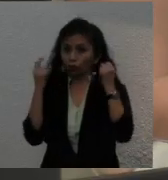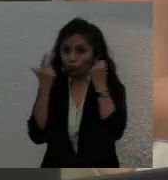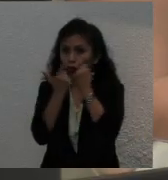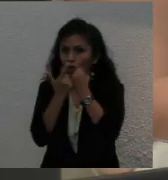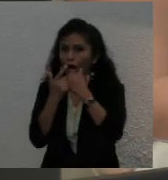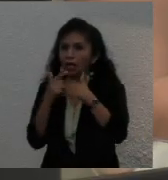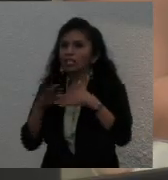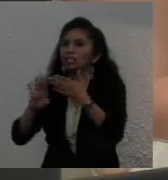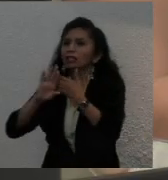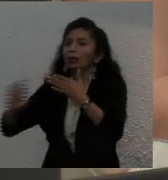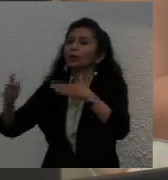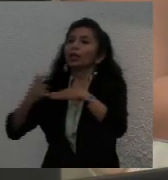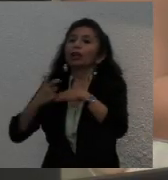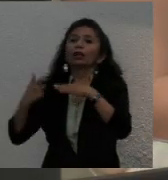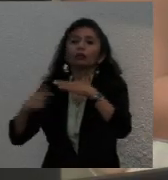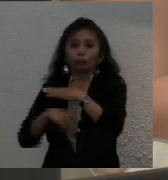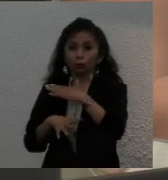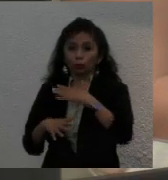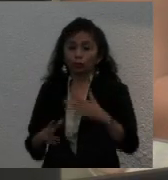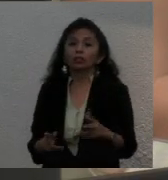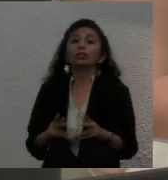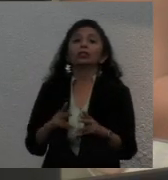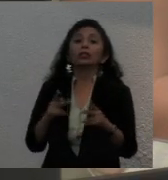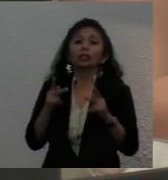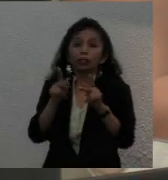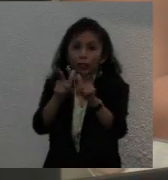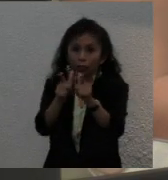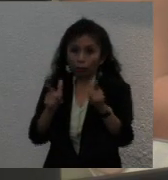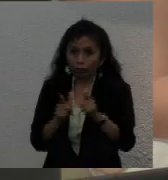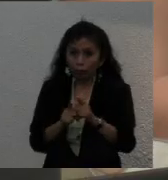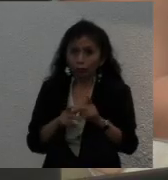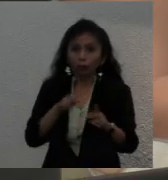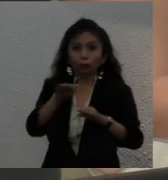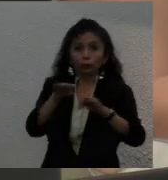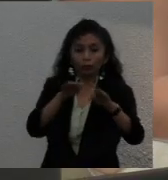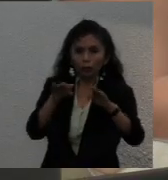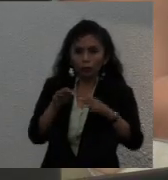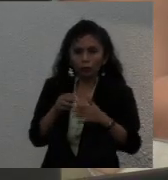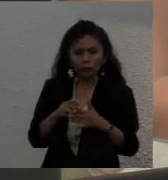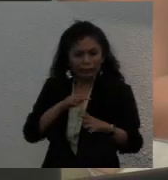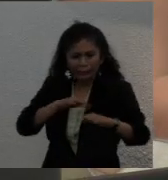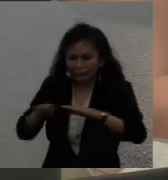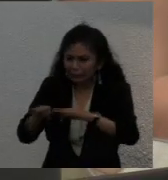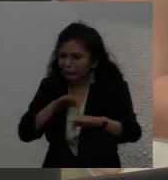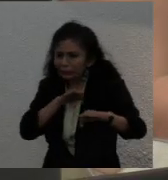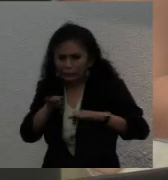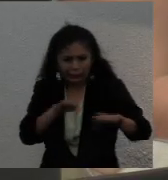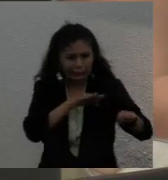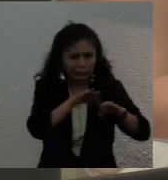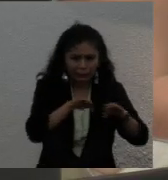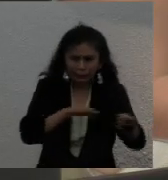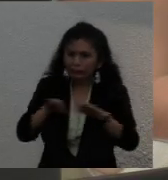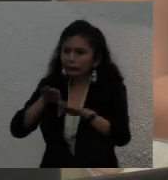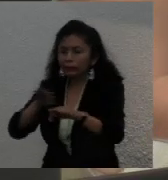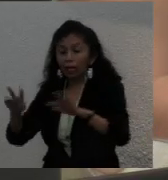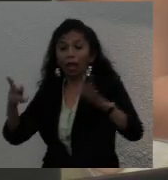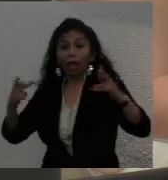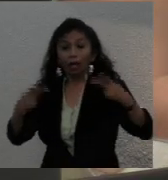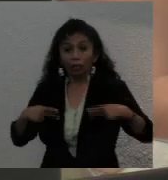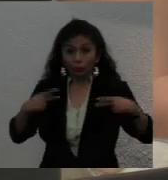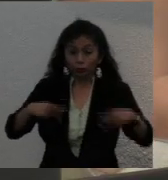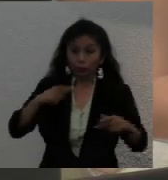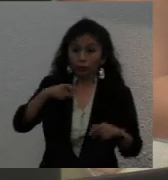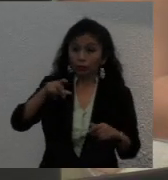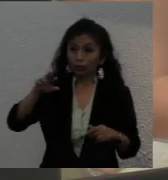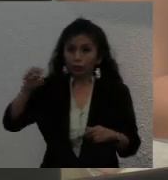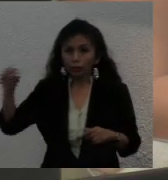a la corrupción. Y desde el Partido del Trabajo seguiremos redoblando esfuerzos para garantizar que las y los